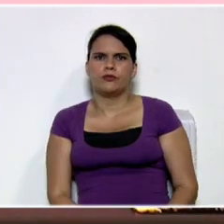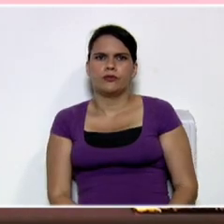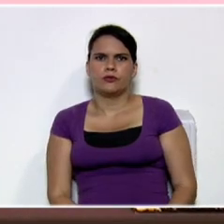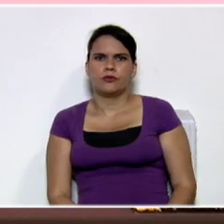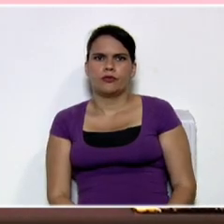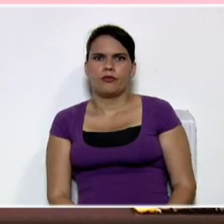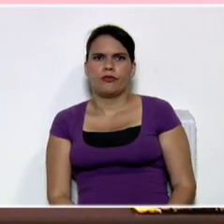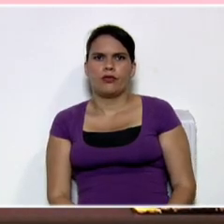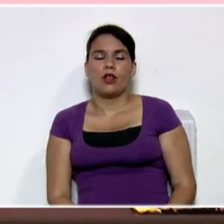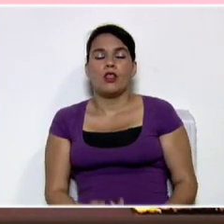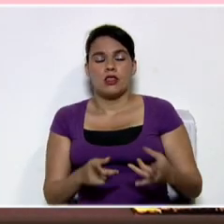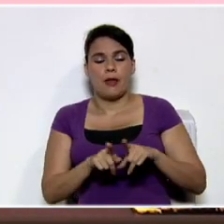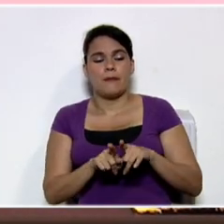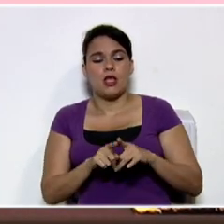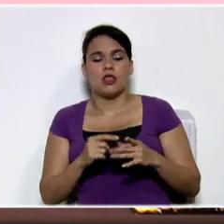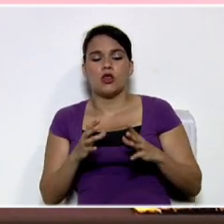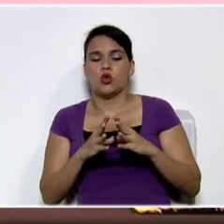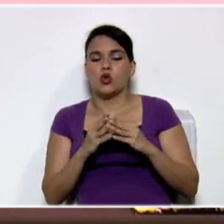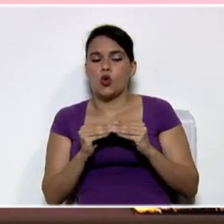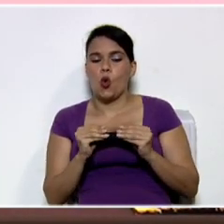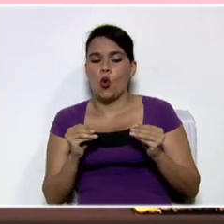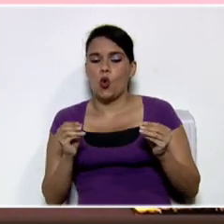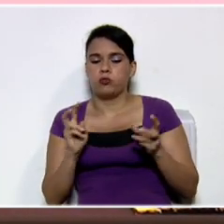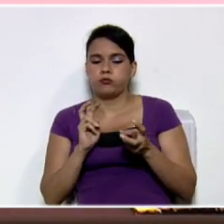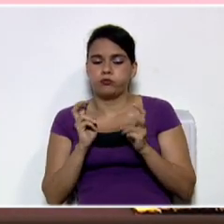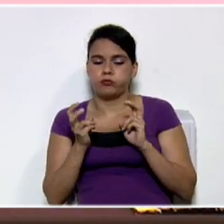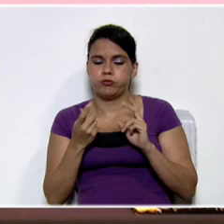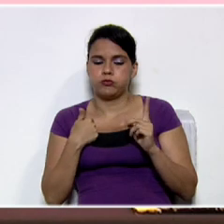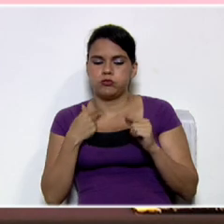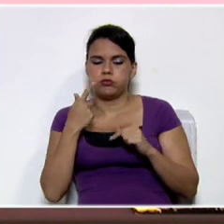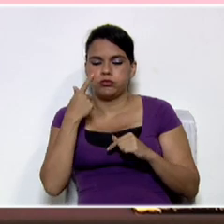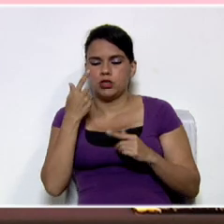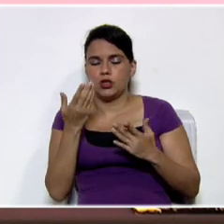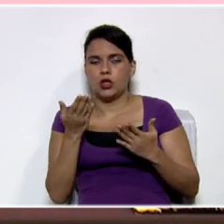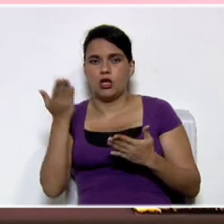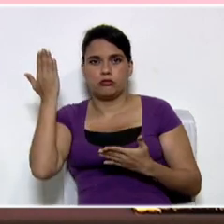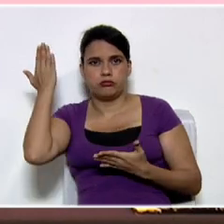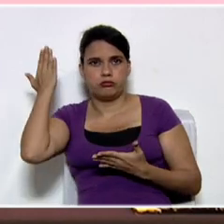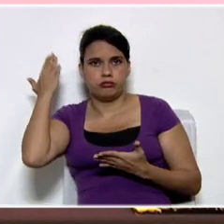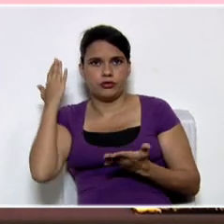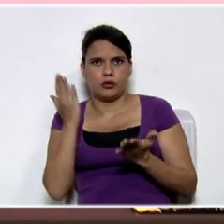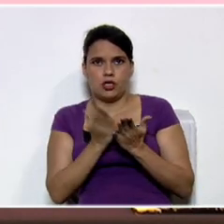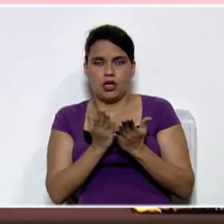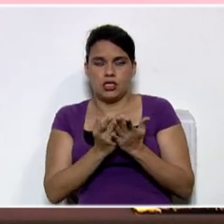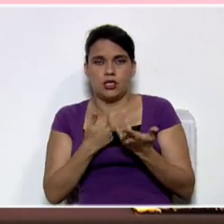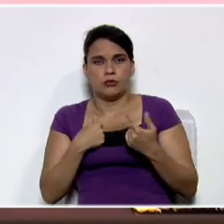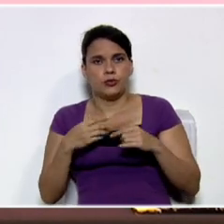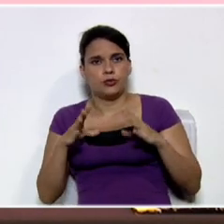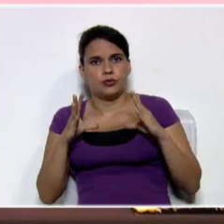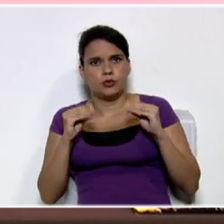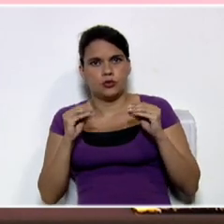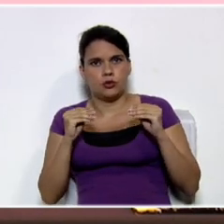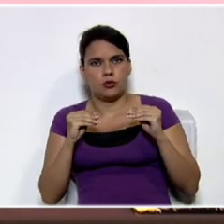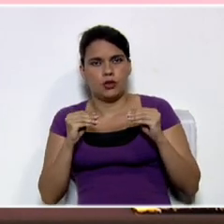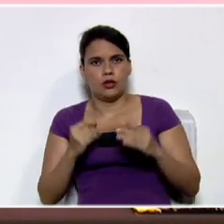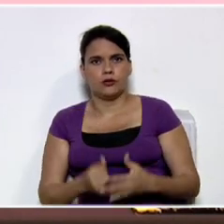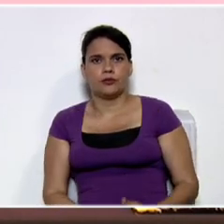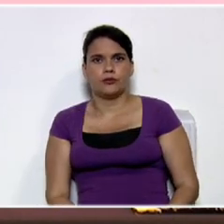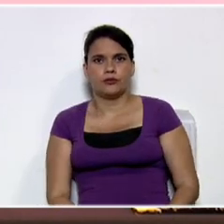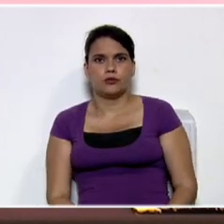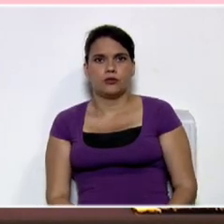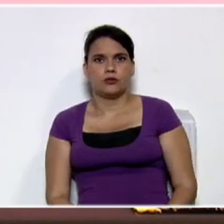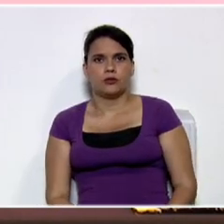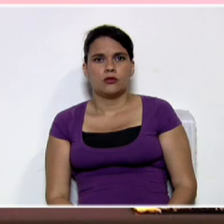de los contenidos que ya se han desarrollado en las anteriores clases. Pues hemos hablado, sin duda alguna,